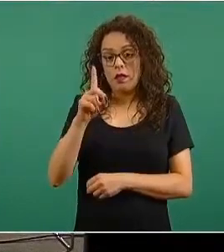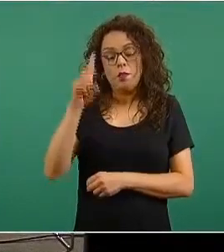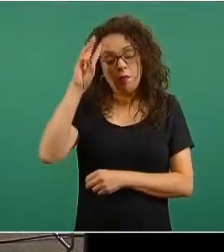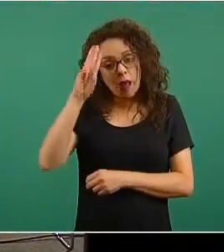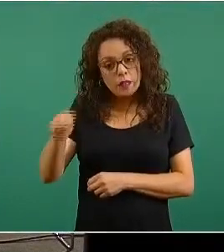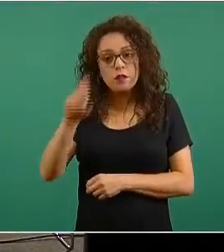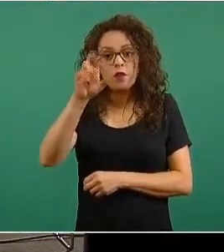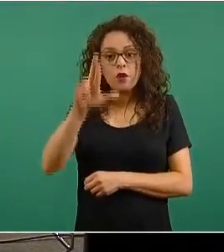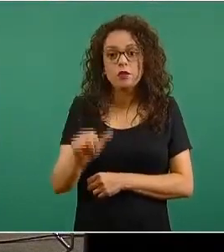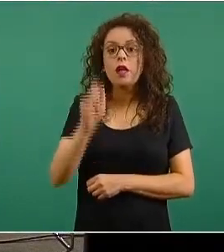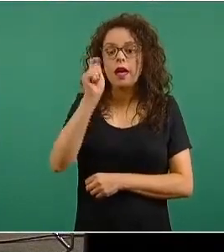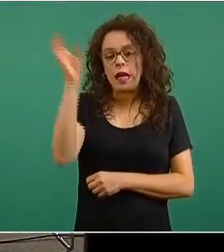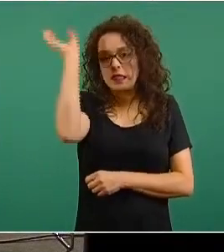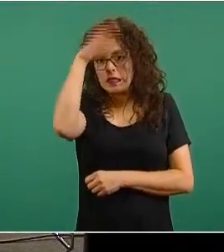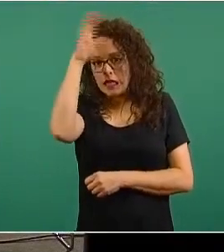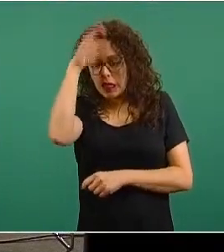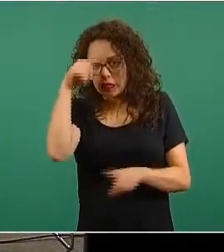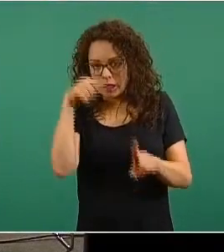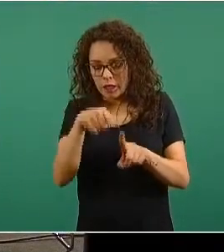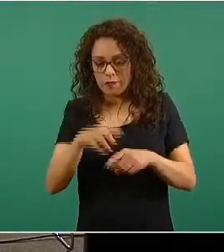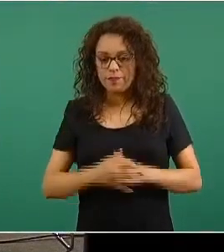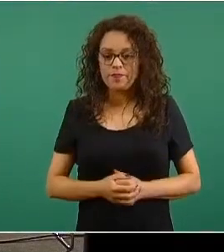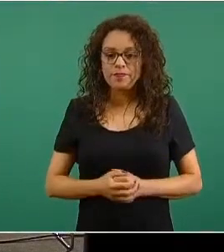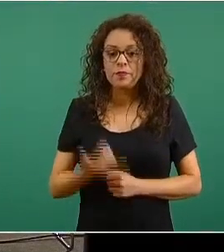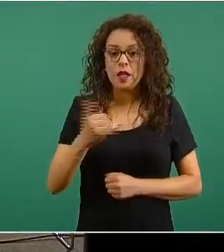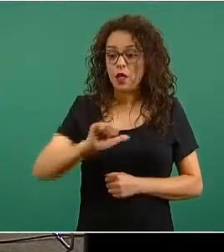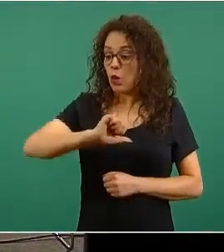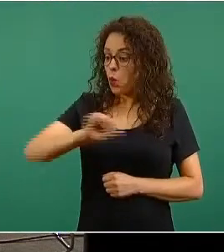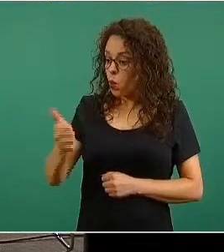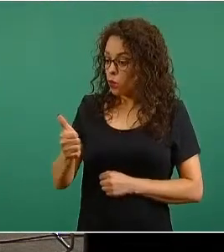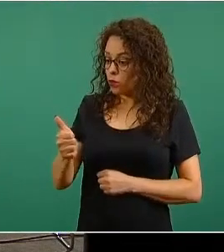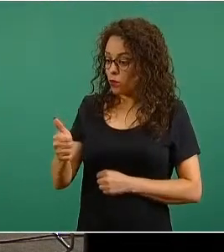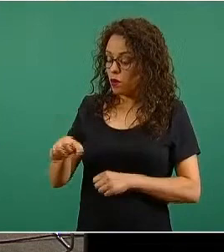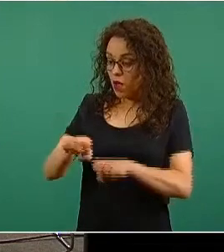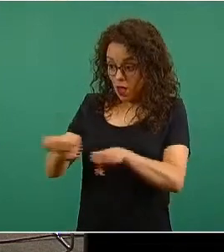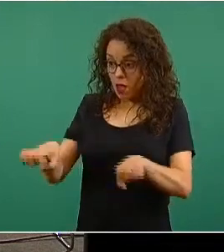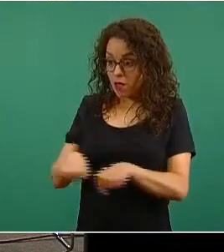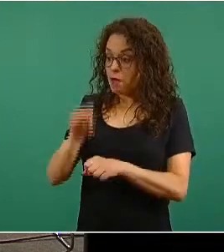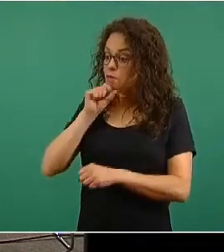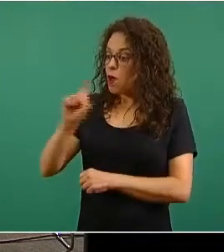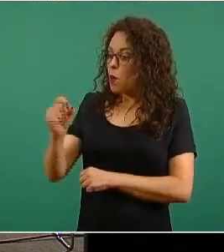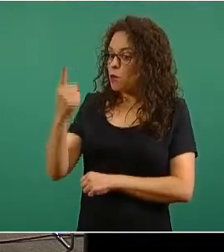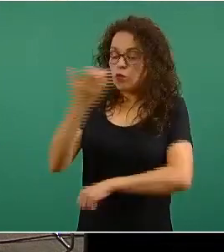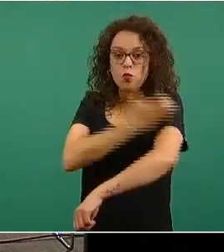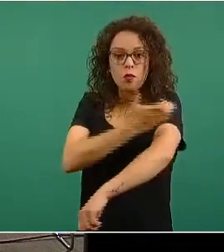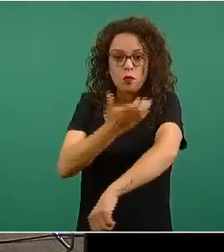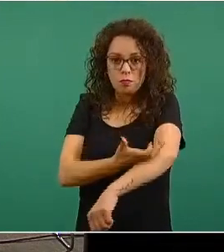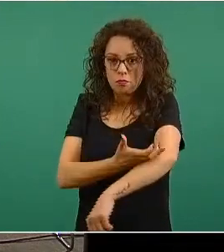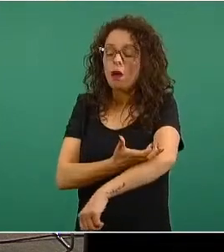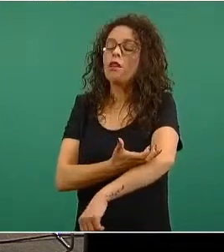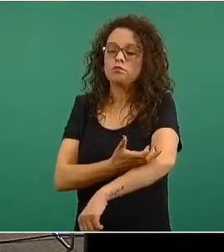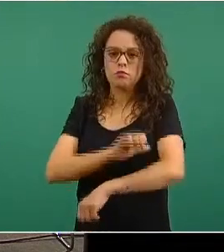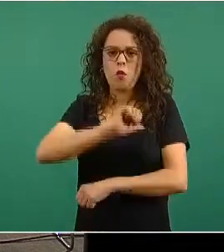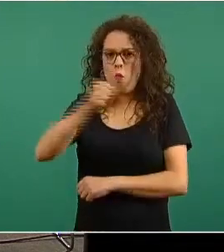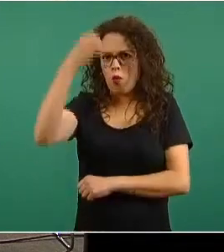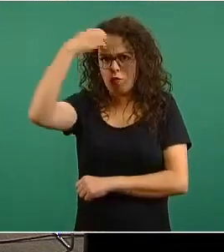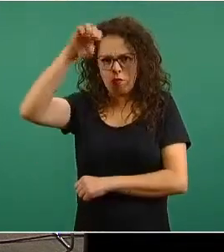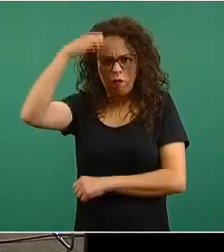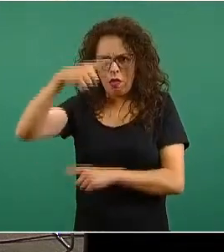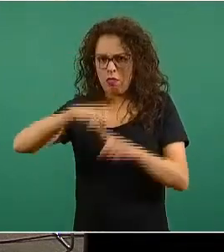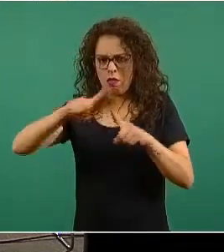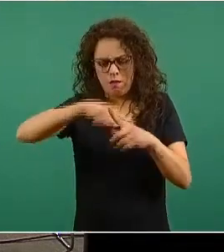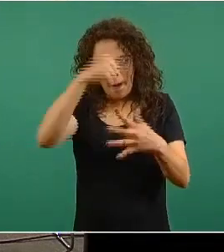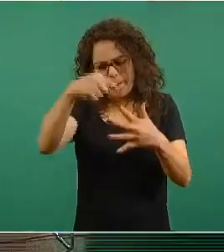Y participan en el grupo otros 21 colegas muy conocedores de otros campos, pero quiero destacar, no por menospreciar a